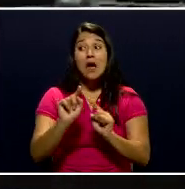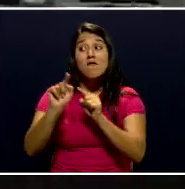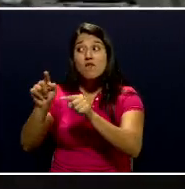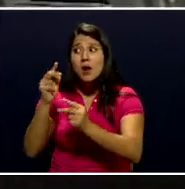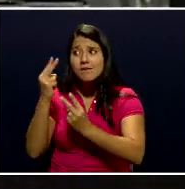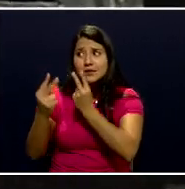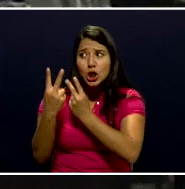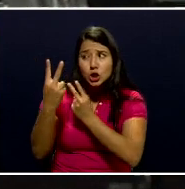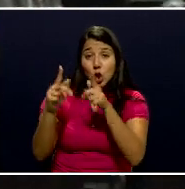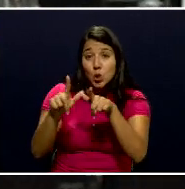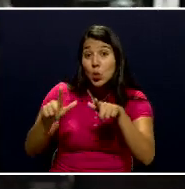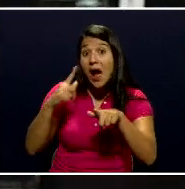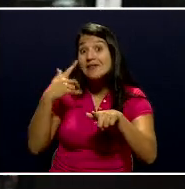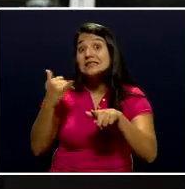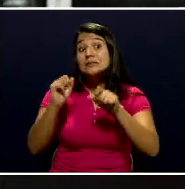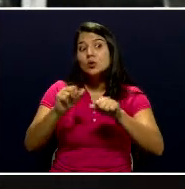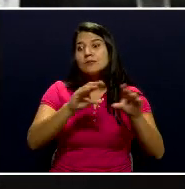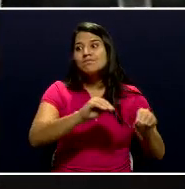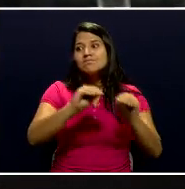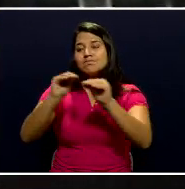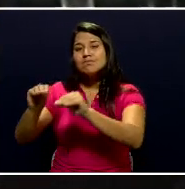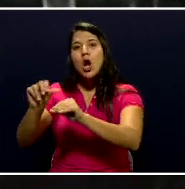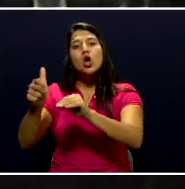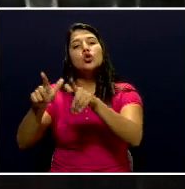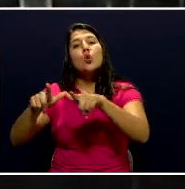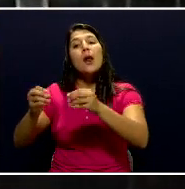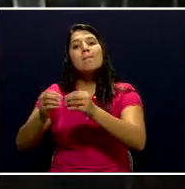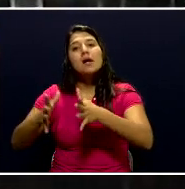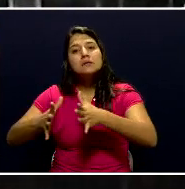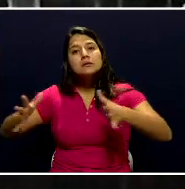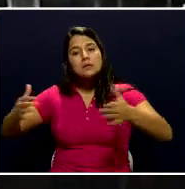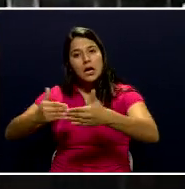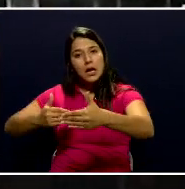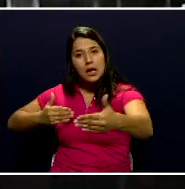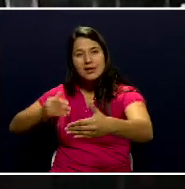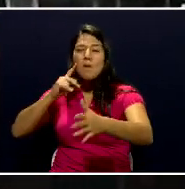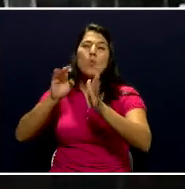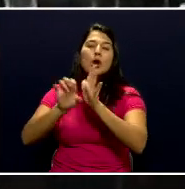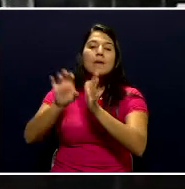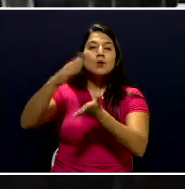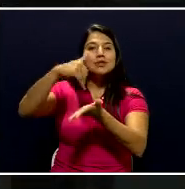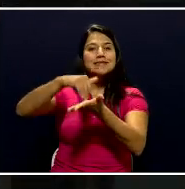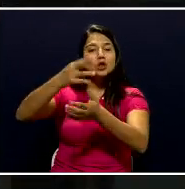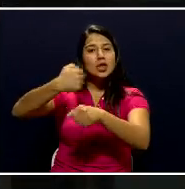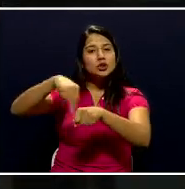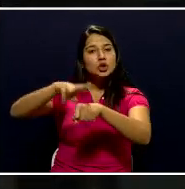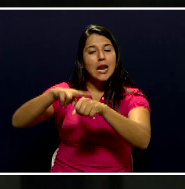un eventual traslado del plenario. Una de las opciones es el Centro Nacional de Convenciones.